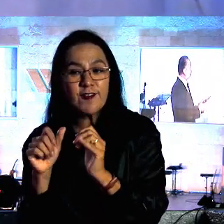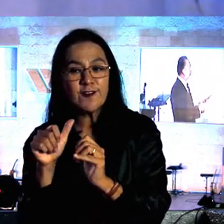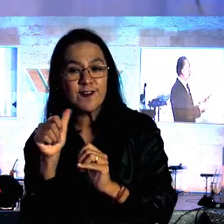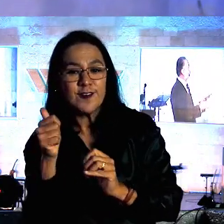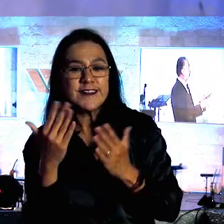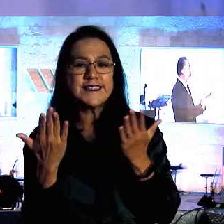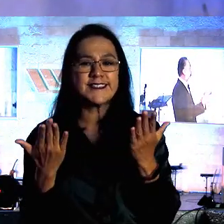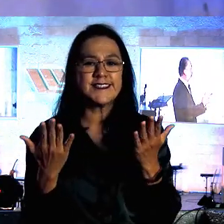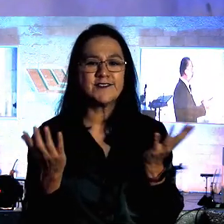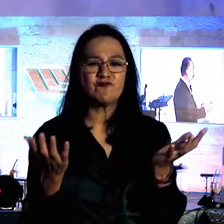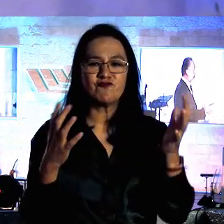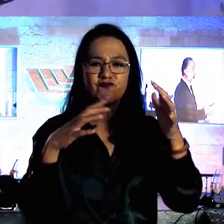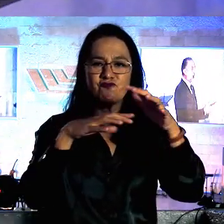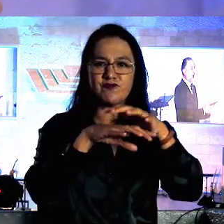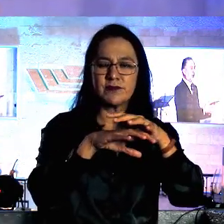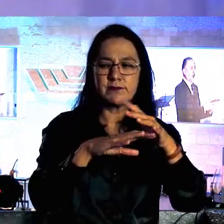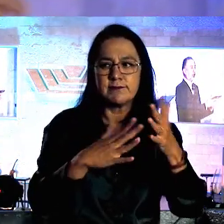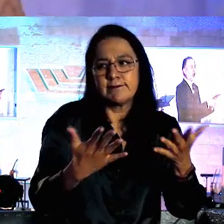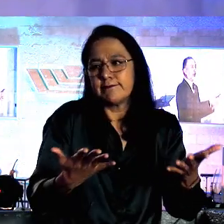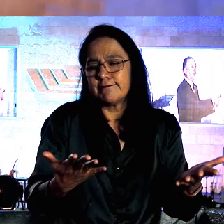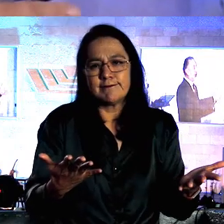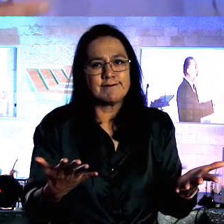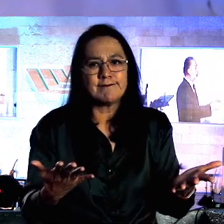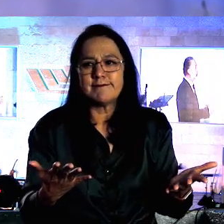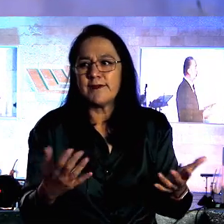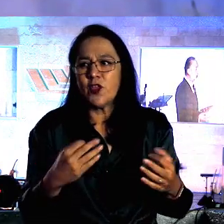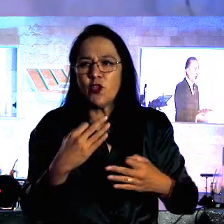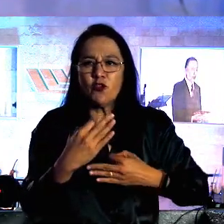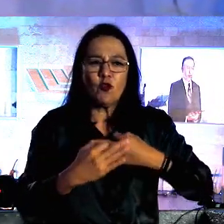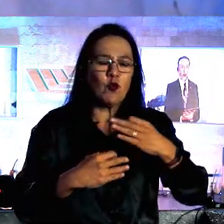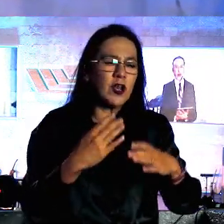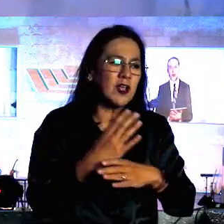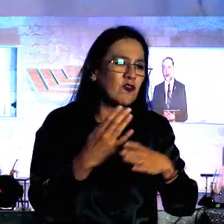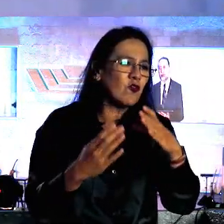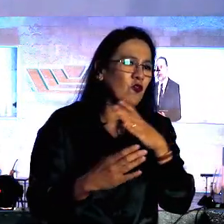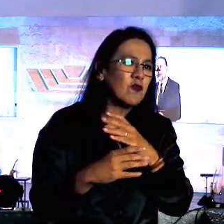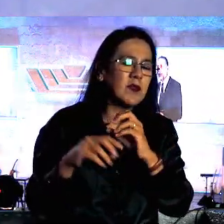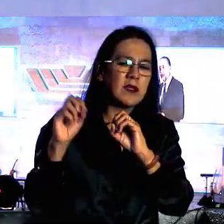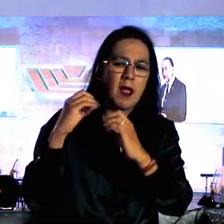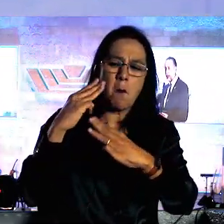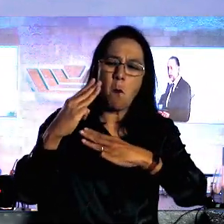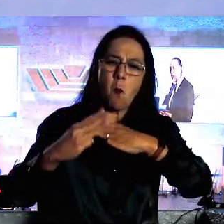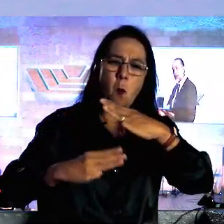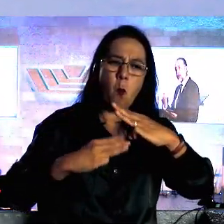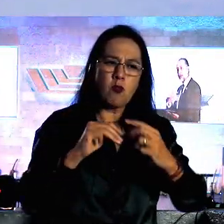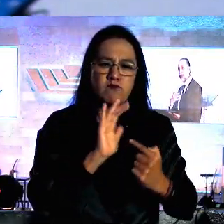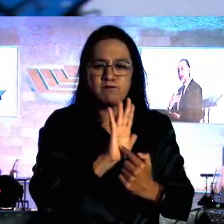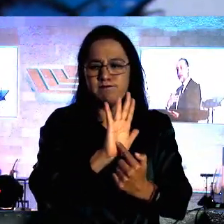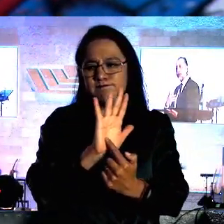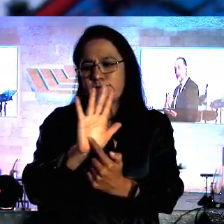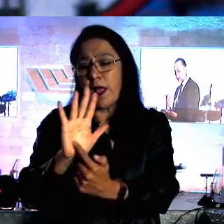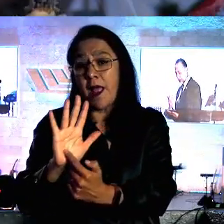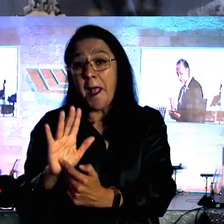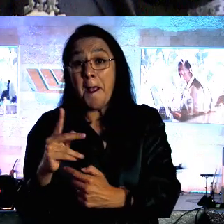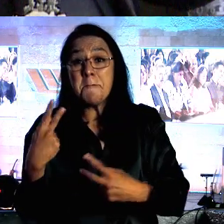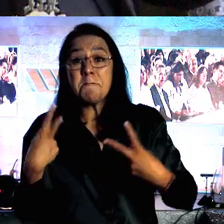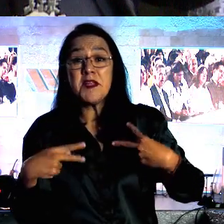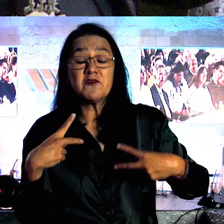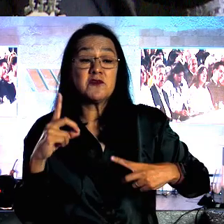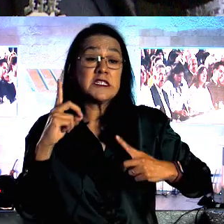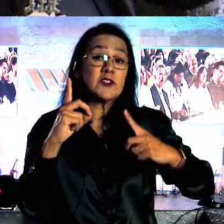ídolos y los todas las cosas que puede ofrecer el mundo porque la gente está indecisa